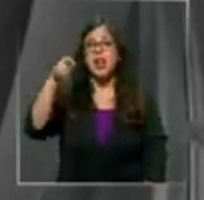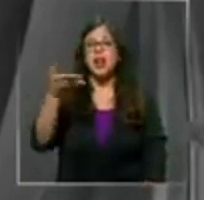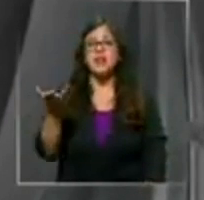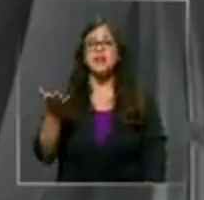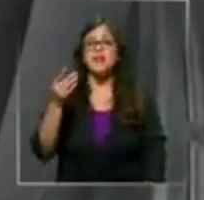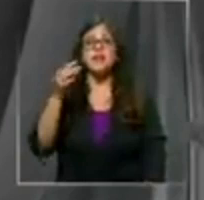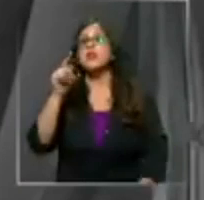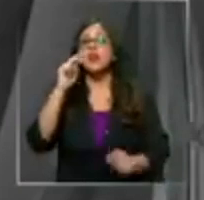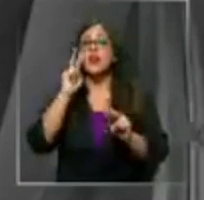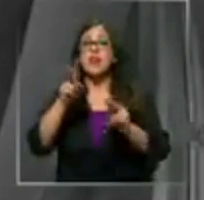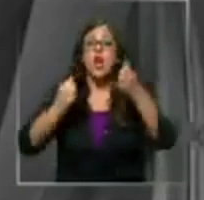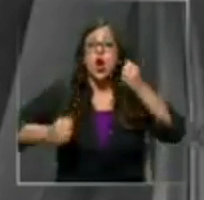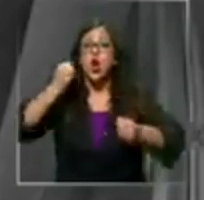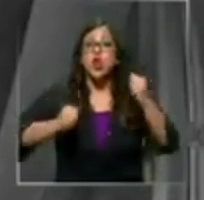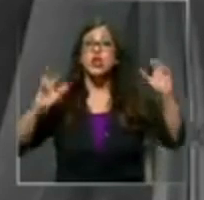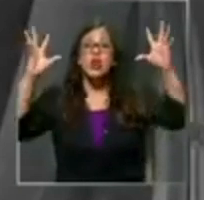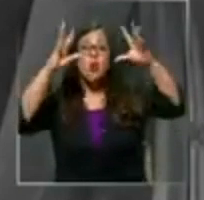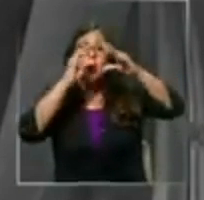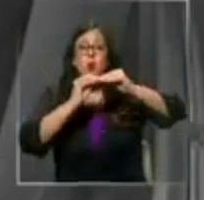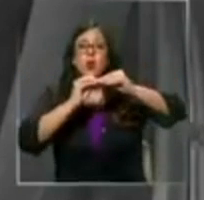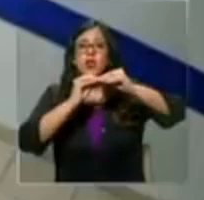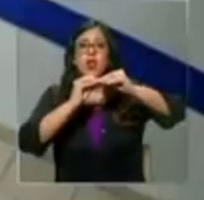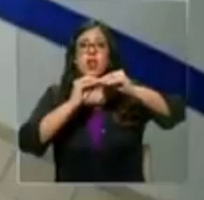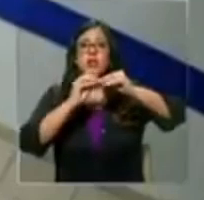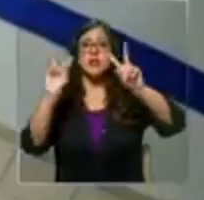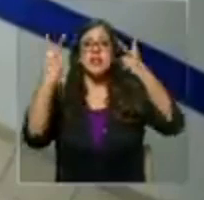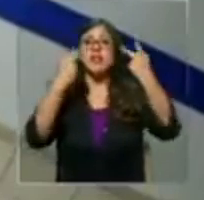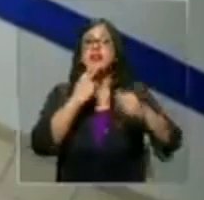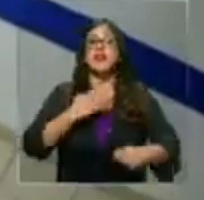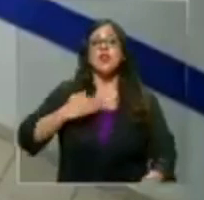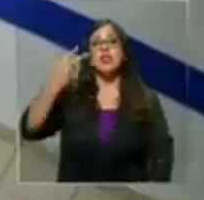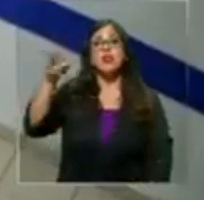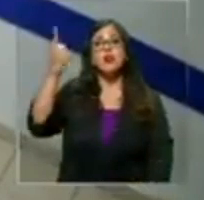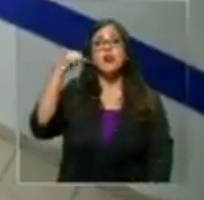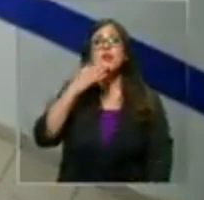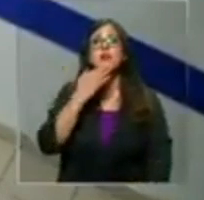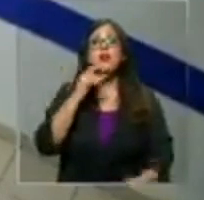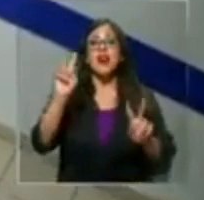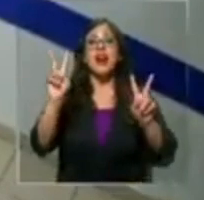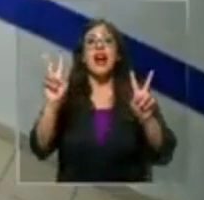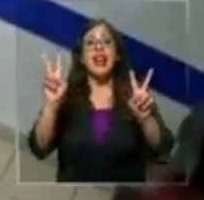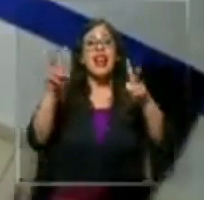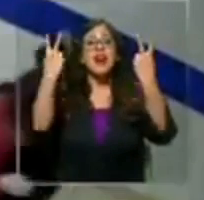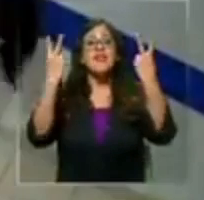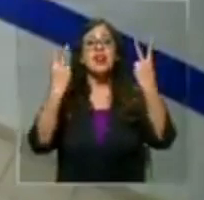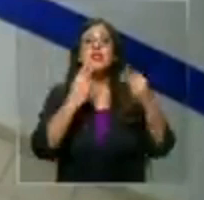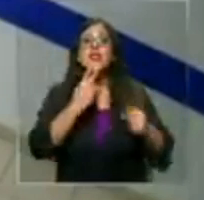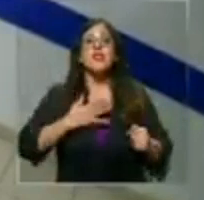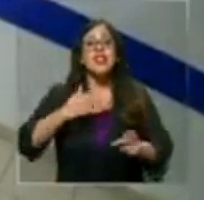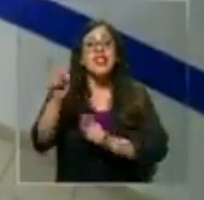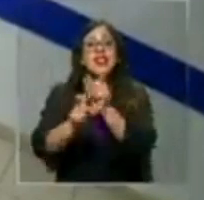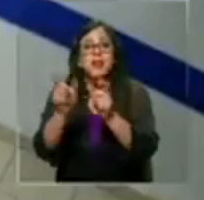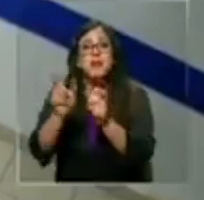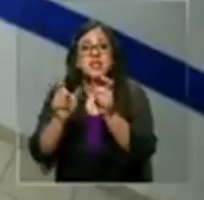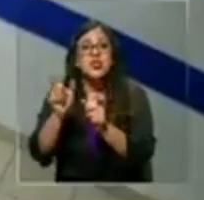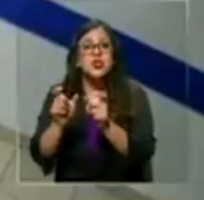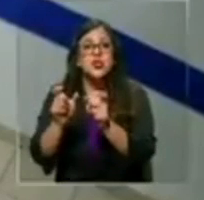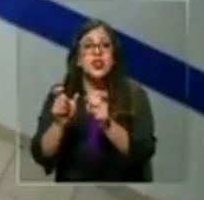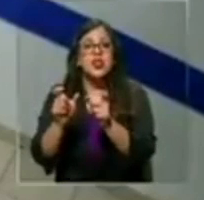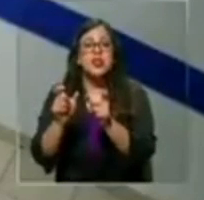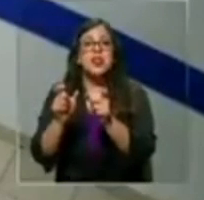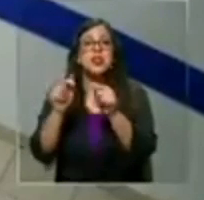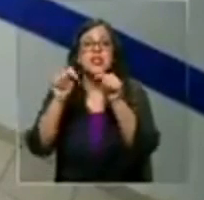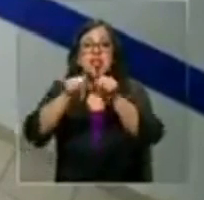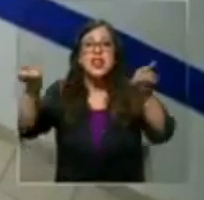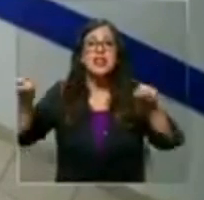van corriendo en medio de la oscuridad también, salvando sus vidas, ¿eh?, pero también salvando las vidas de sus pacientes. Y en la sala de